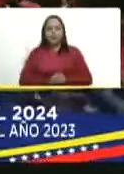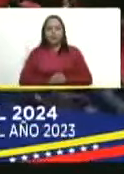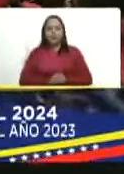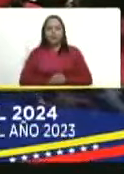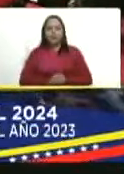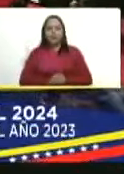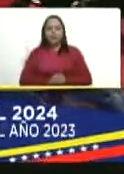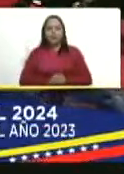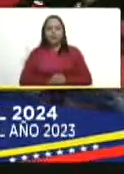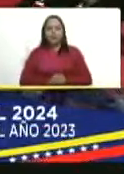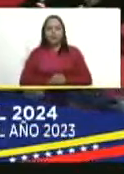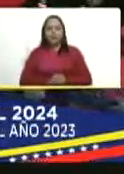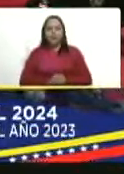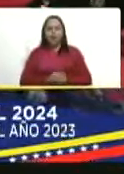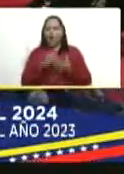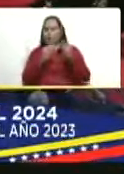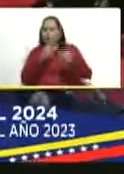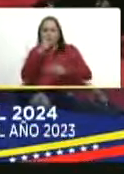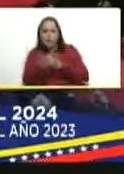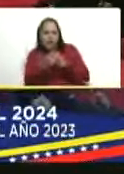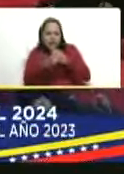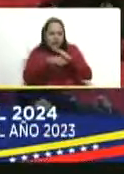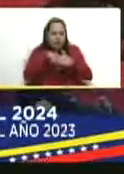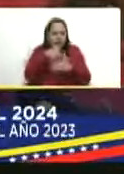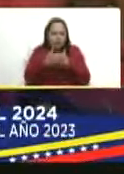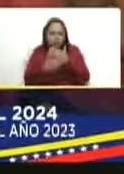¿Cuántas conspiraciones hemos tenido que pasar?